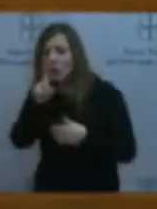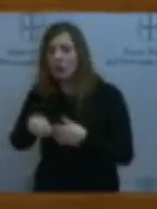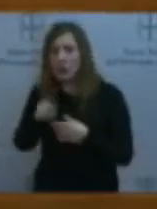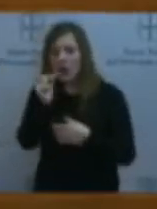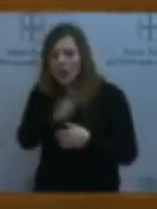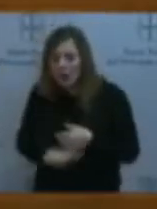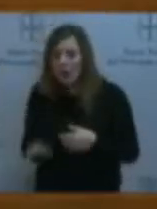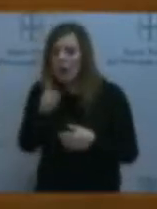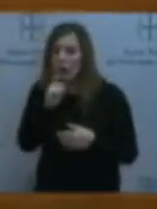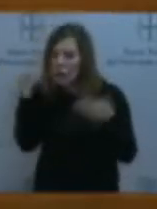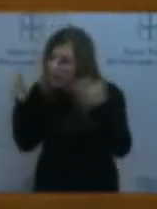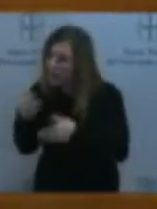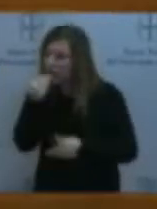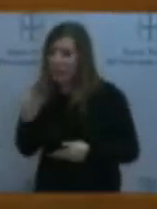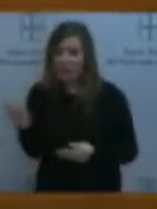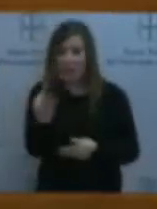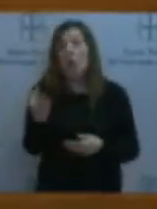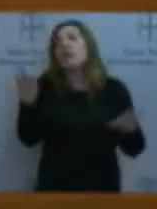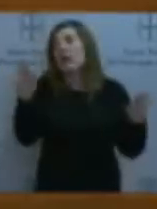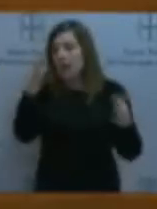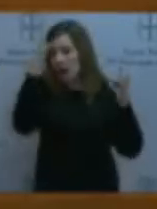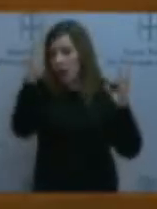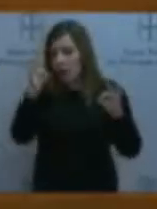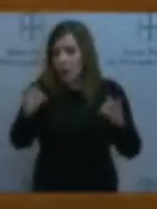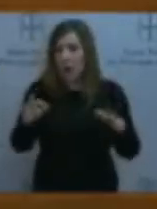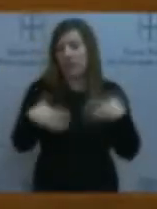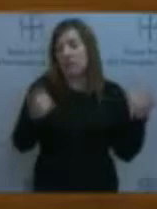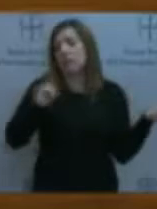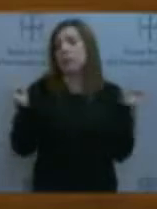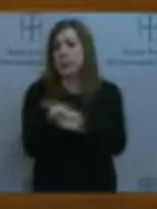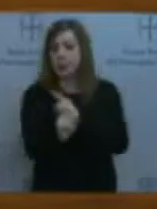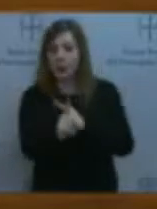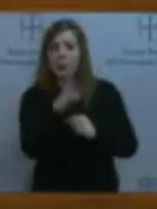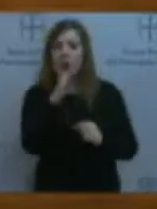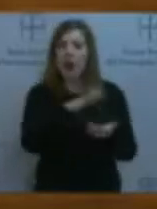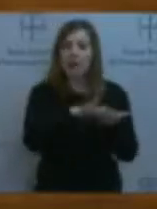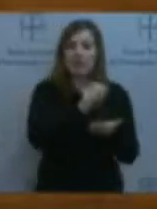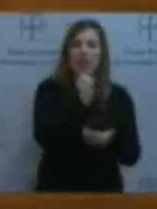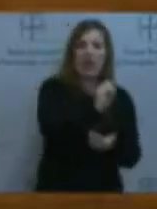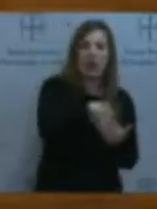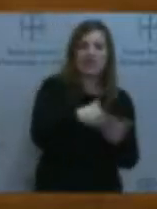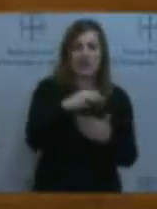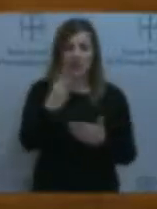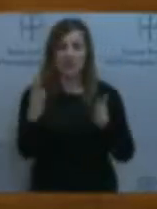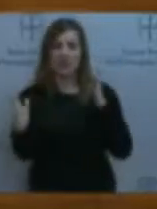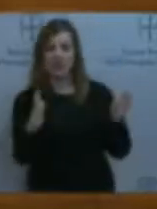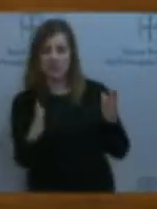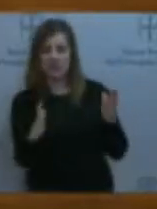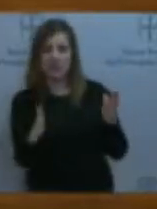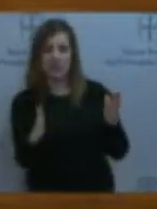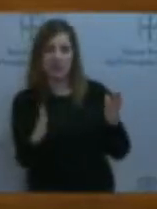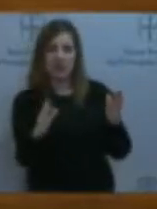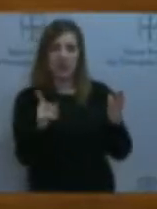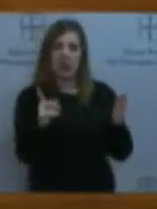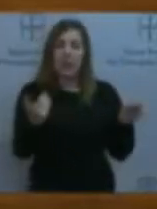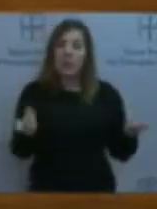estas cosas cambien de un día para otro. Cuando hablamos del 0 a 3, hablamos del 0 a 3, no del 0 a 100. Estamos pensando que